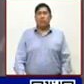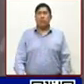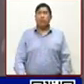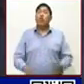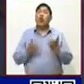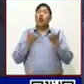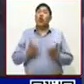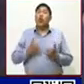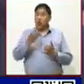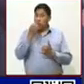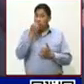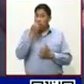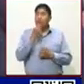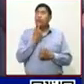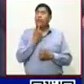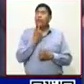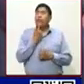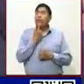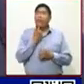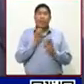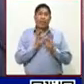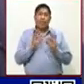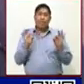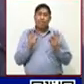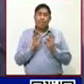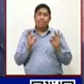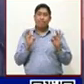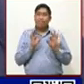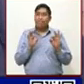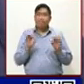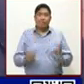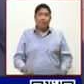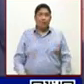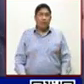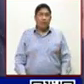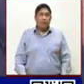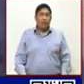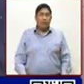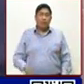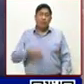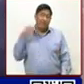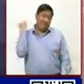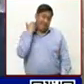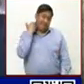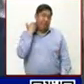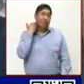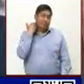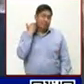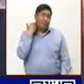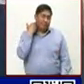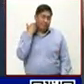Hoy día, ¿qué han almorzado? Nada. ¿No alcanza? No.